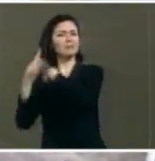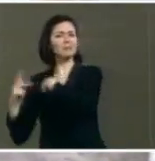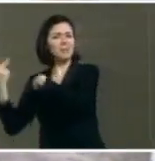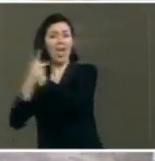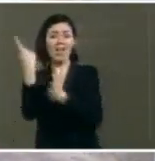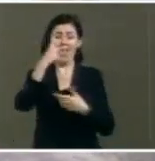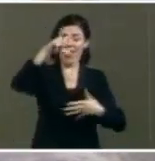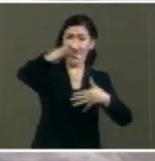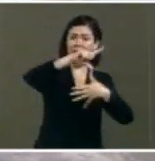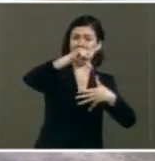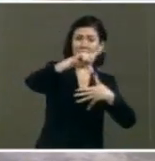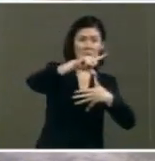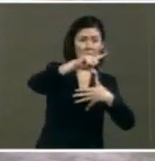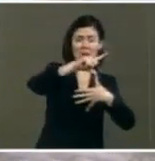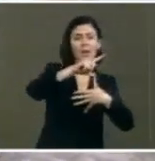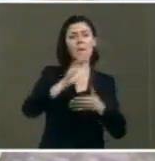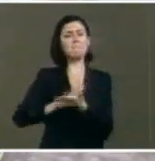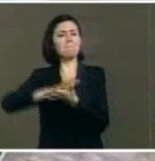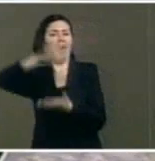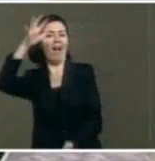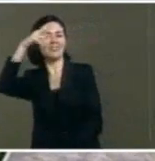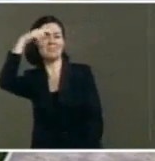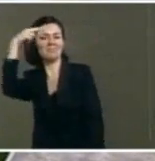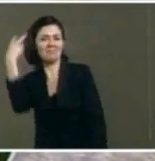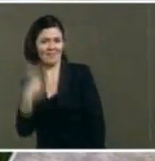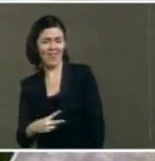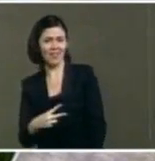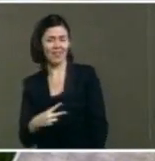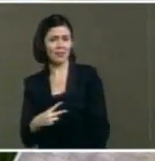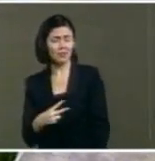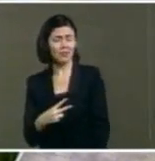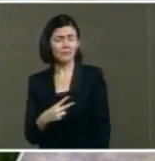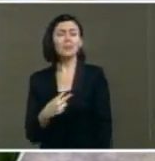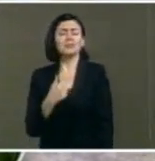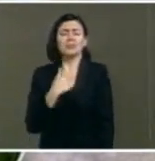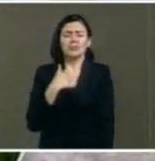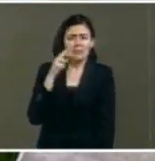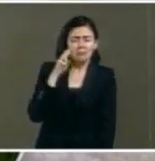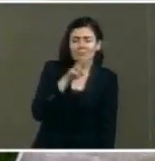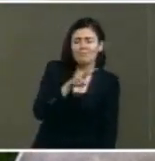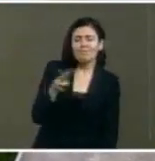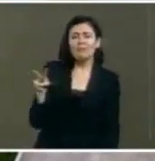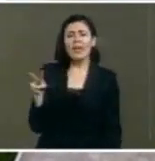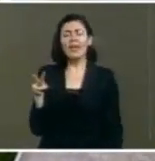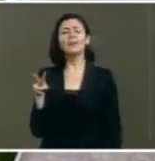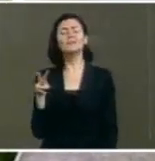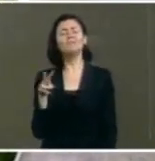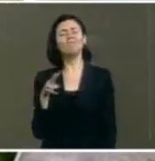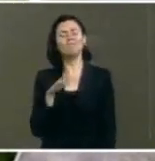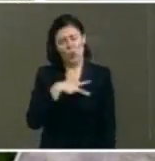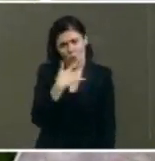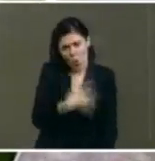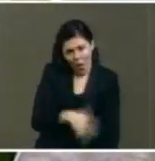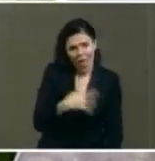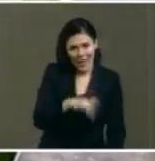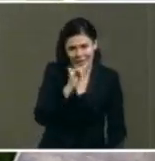junta. Lo veo también con dolor y al mismo tiempo con